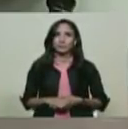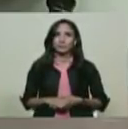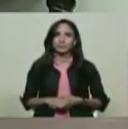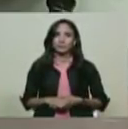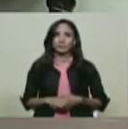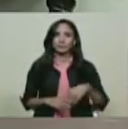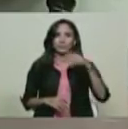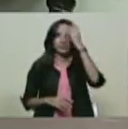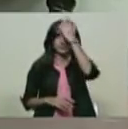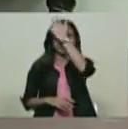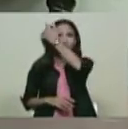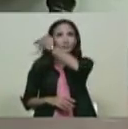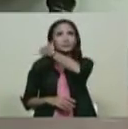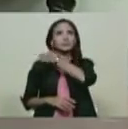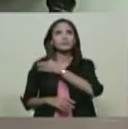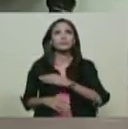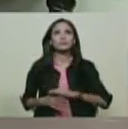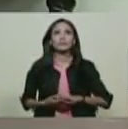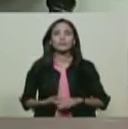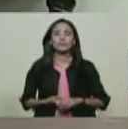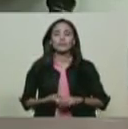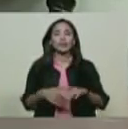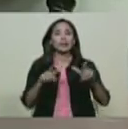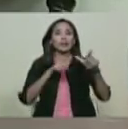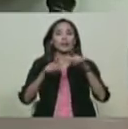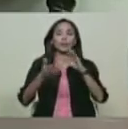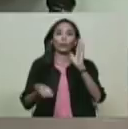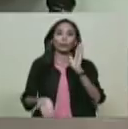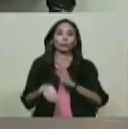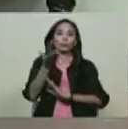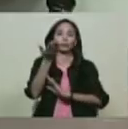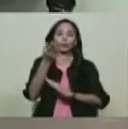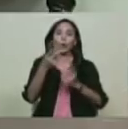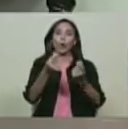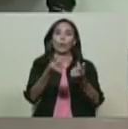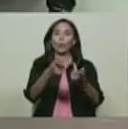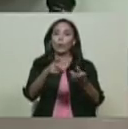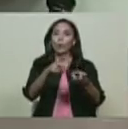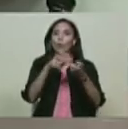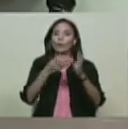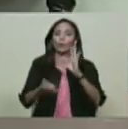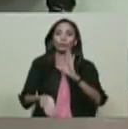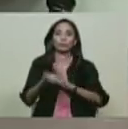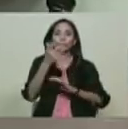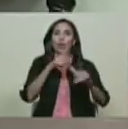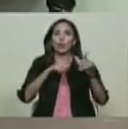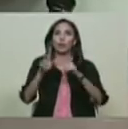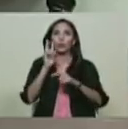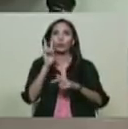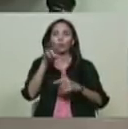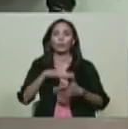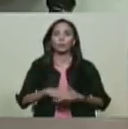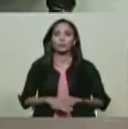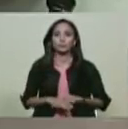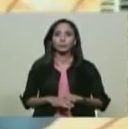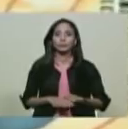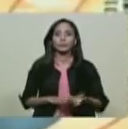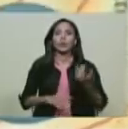Con incremento decretado. Ya el incremento decretado está aquí, mira. Mis 11